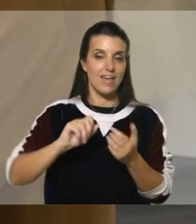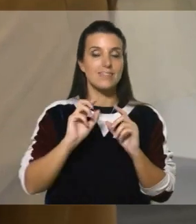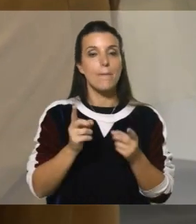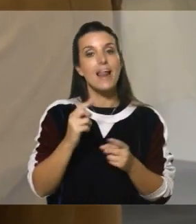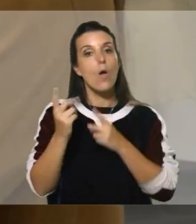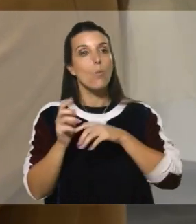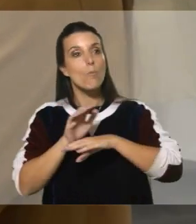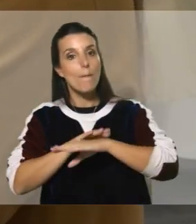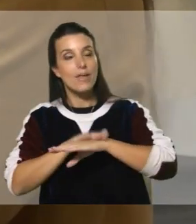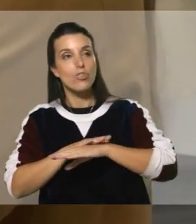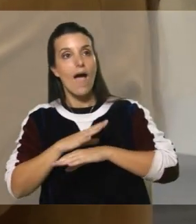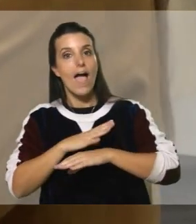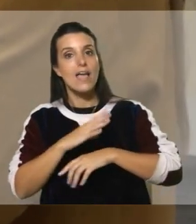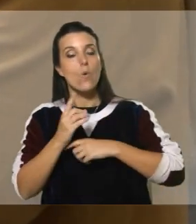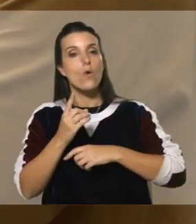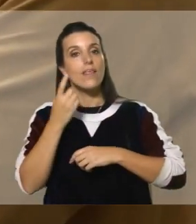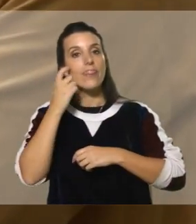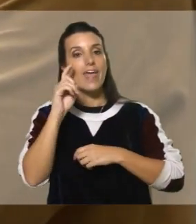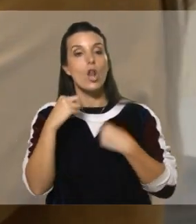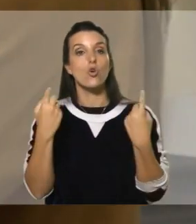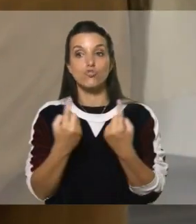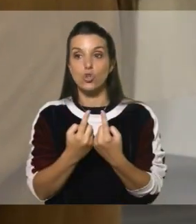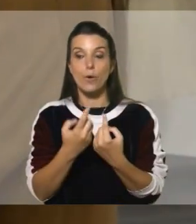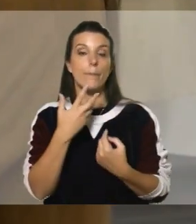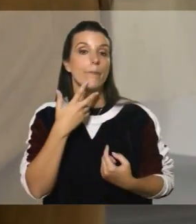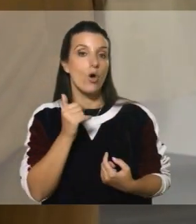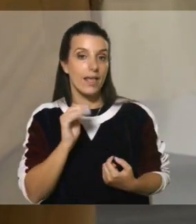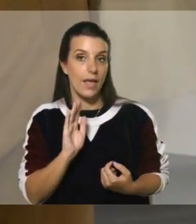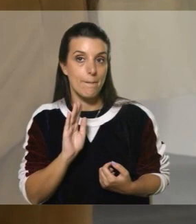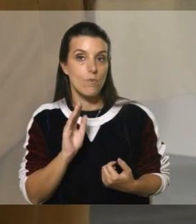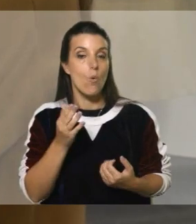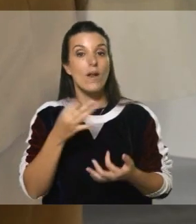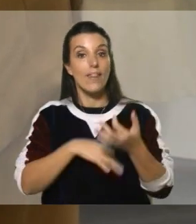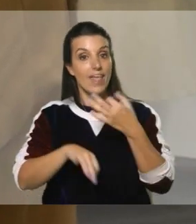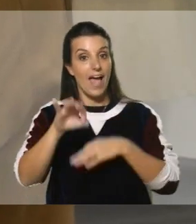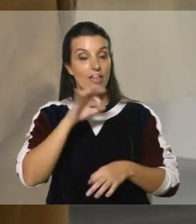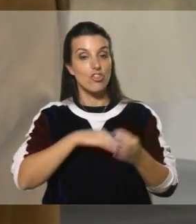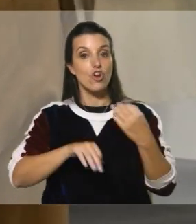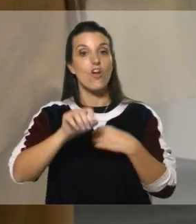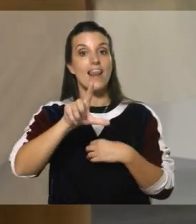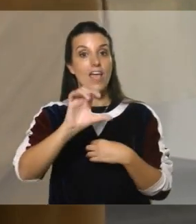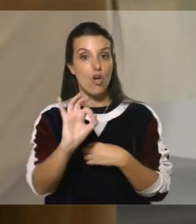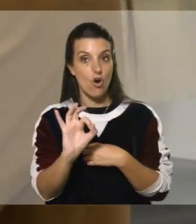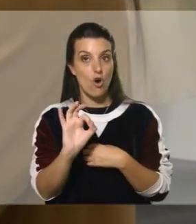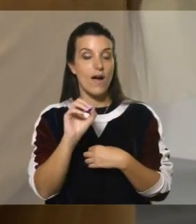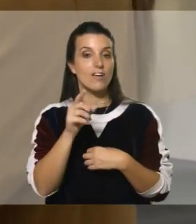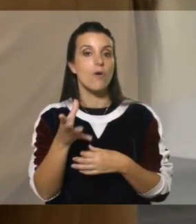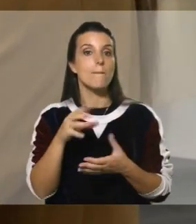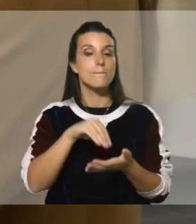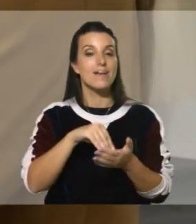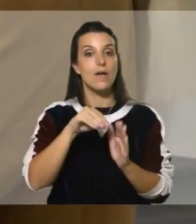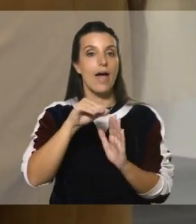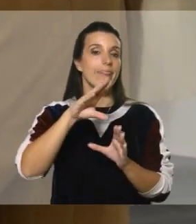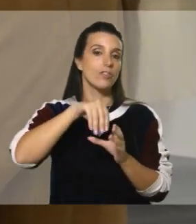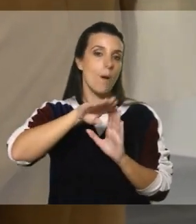algunas piezas que fueron compuestas para nosotros como por ejemplo una obra de Leo maslia que incluirá el programa